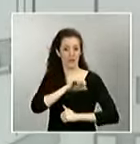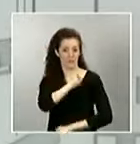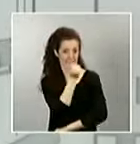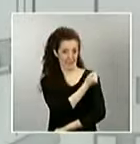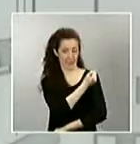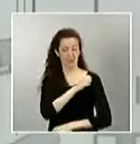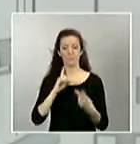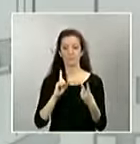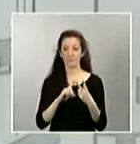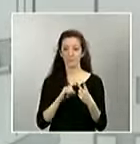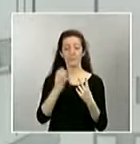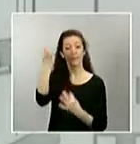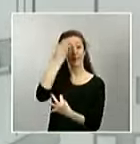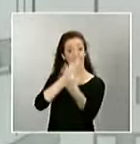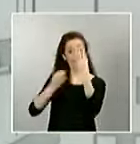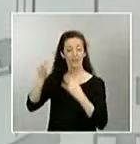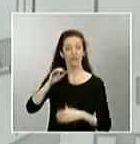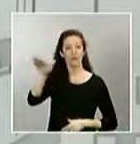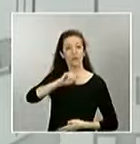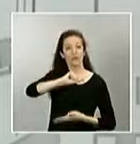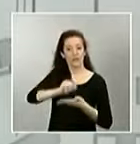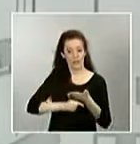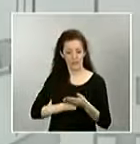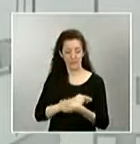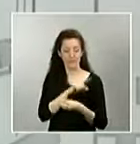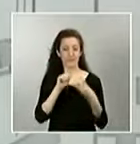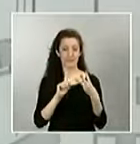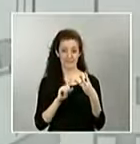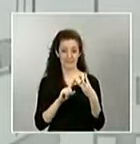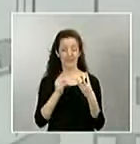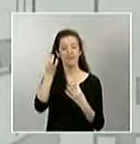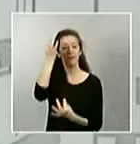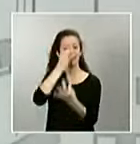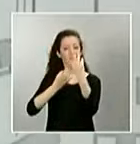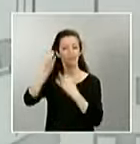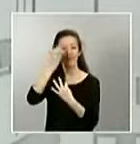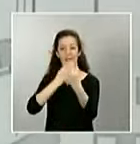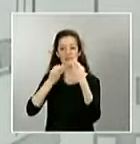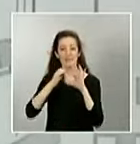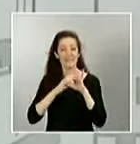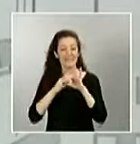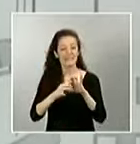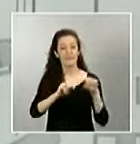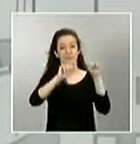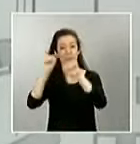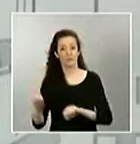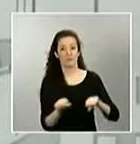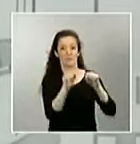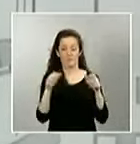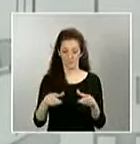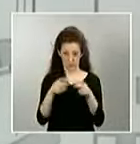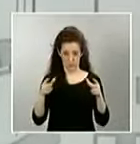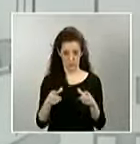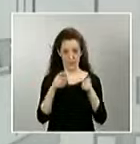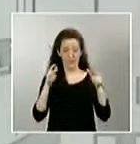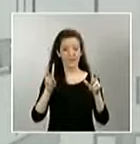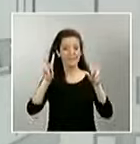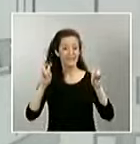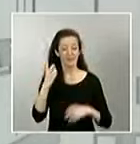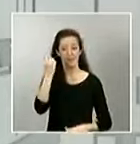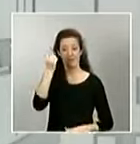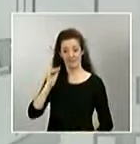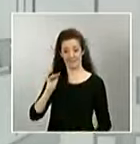de contrataciones. Y el tercer de los datos tiene que ver con la protección social, tiene que ver con las prestaciones públicas de